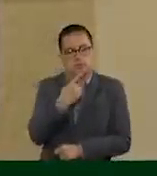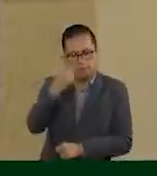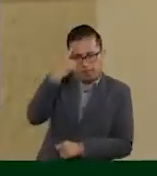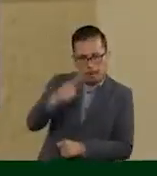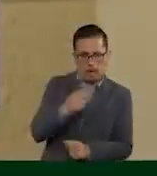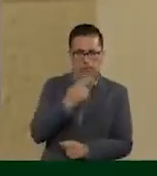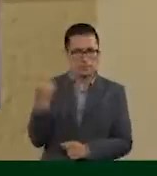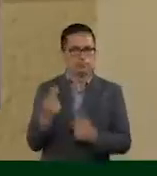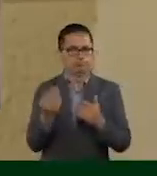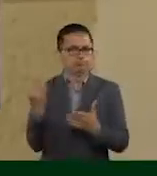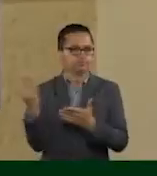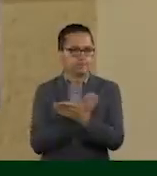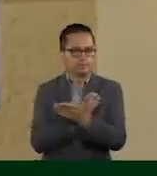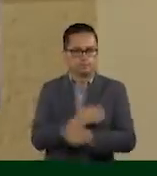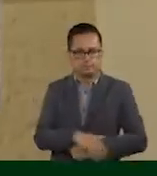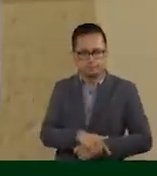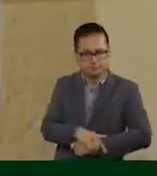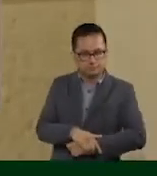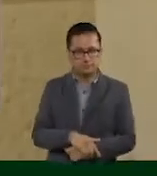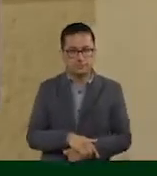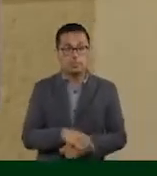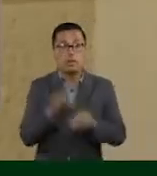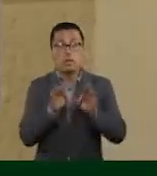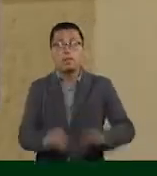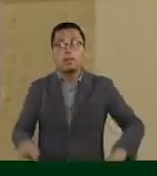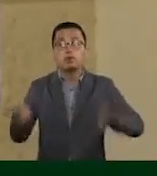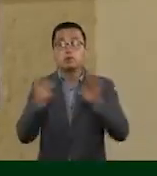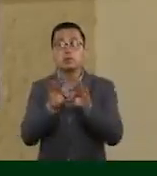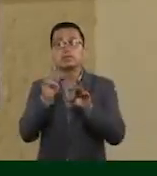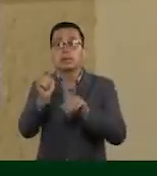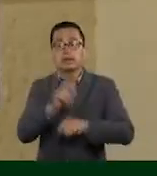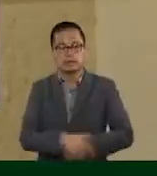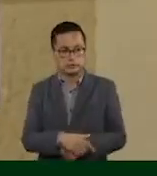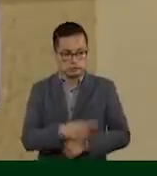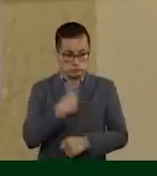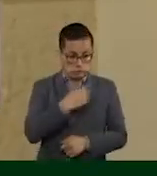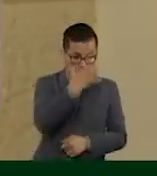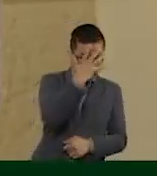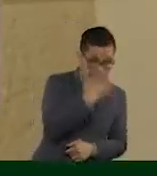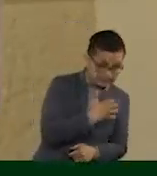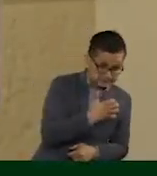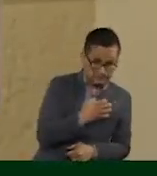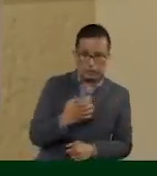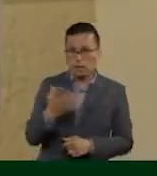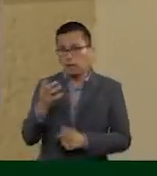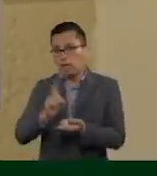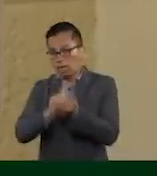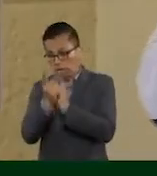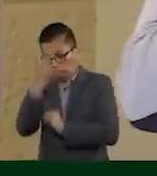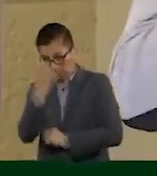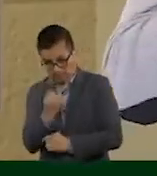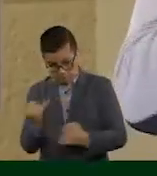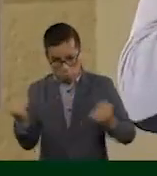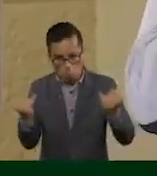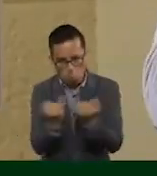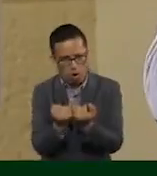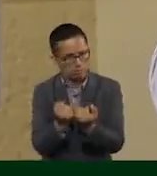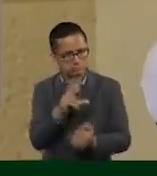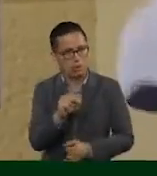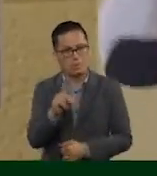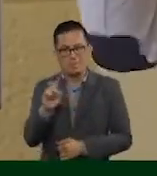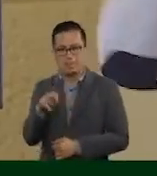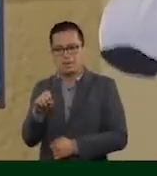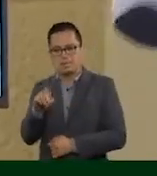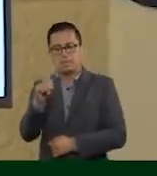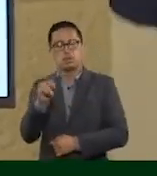Es bien importante entender que no es lo mismo estar triste a estar deprimido. La depresión ya es una